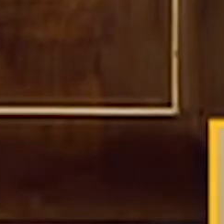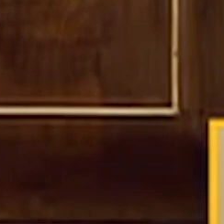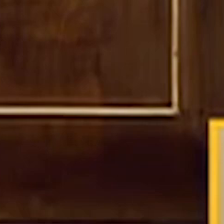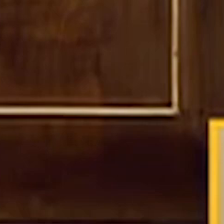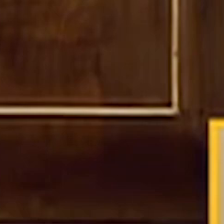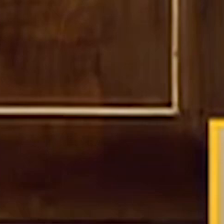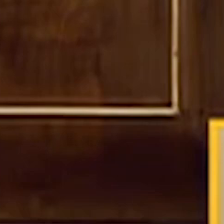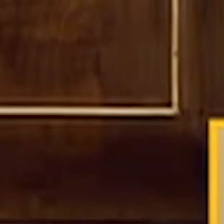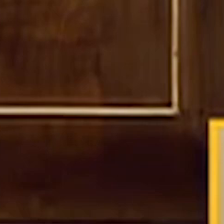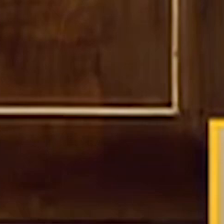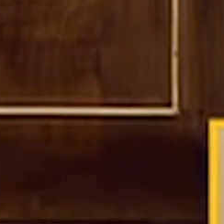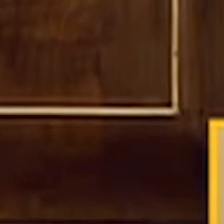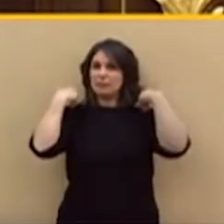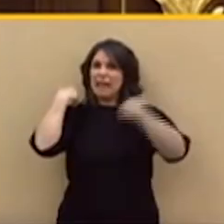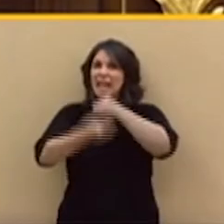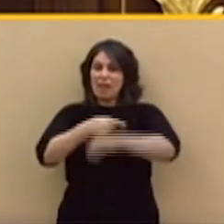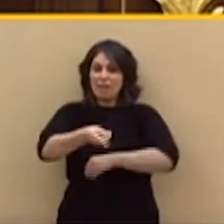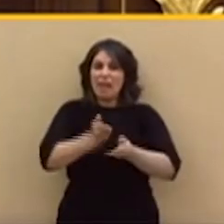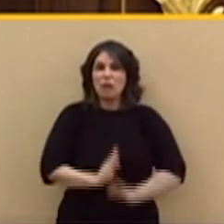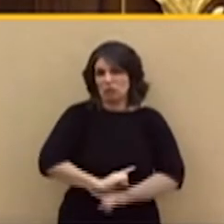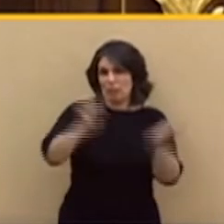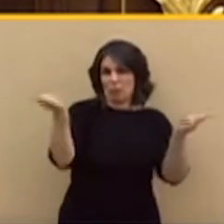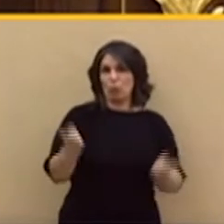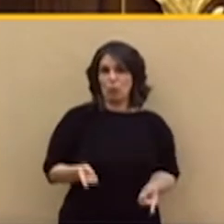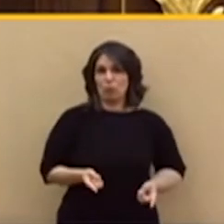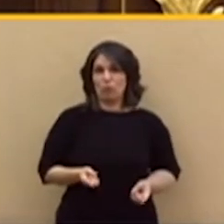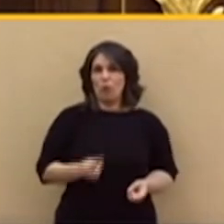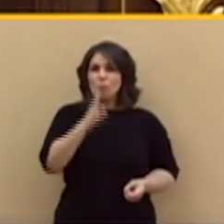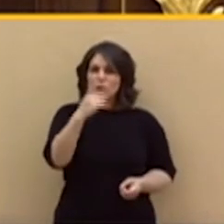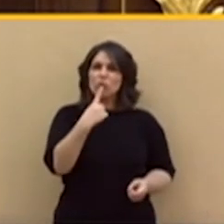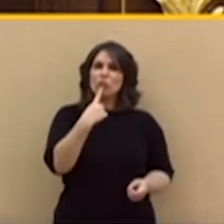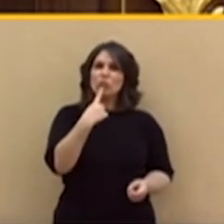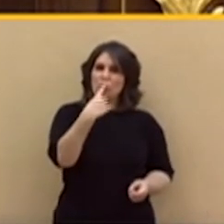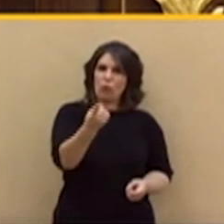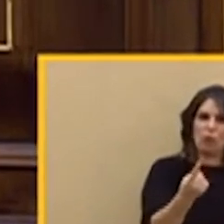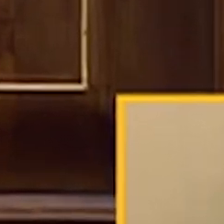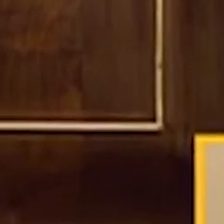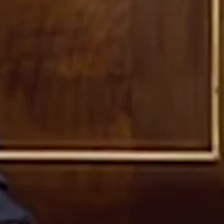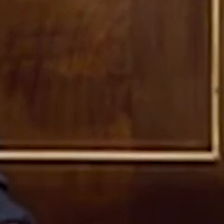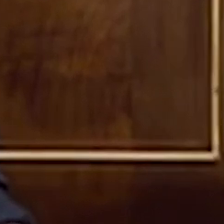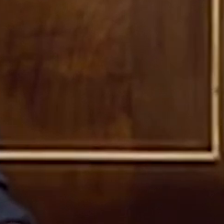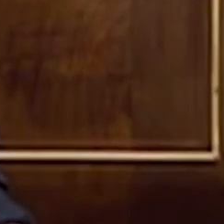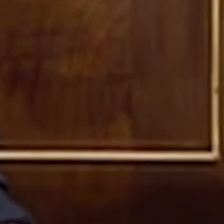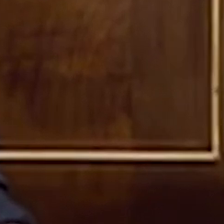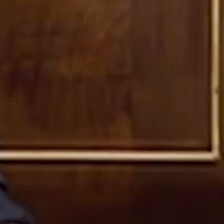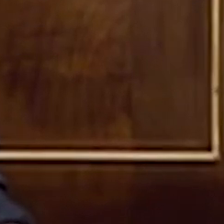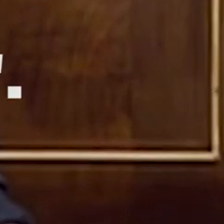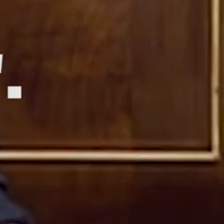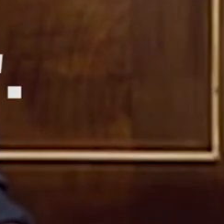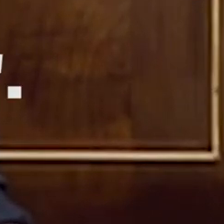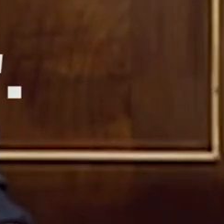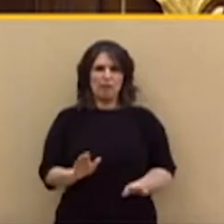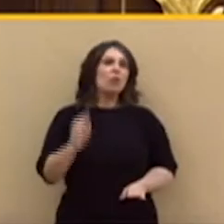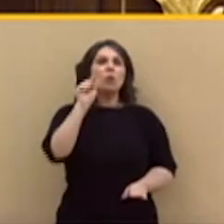no somos responsables de nuestros padres. Por eso se lo voy a decir por primera y última vez. Usted es el hijo de un